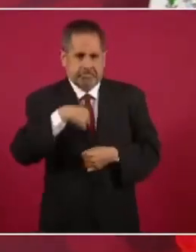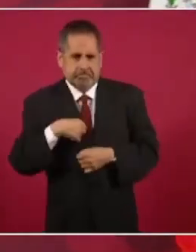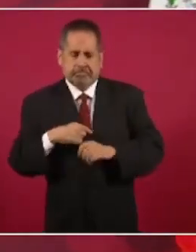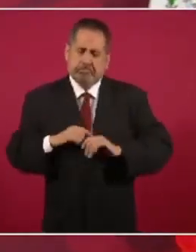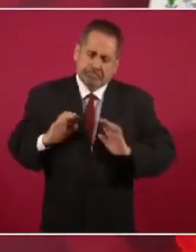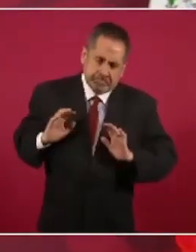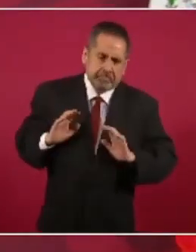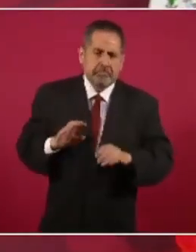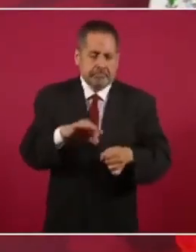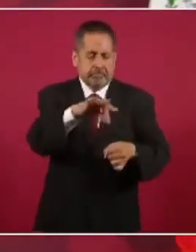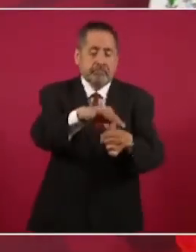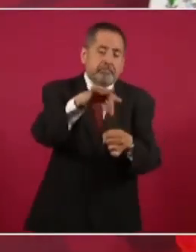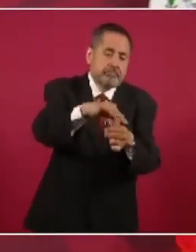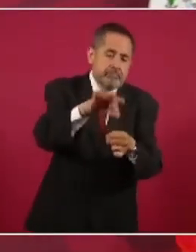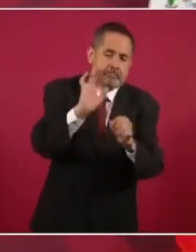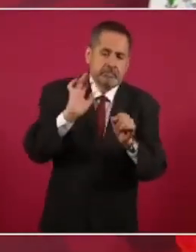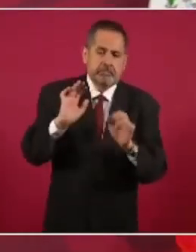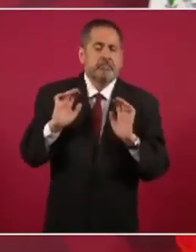pero está